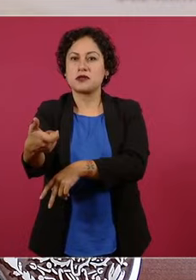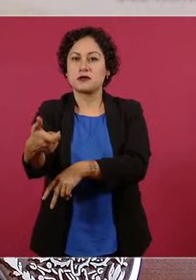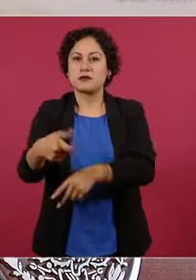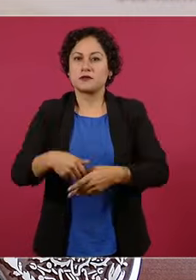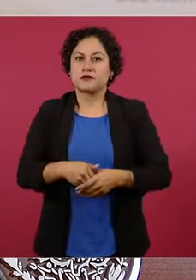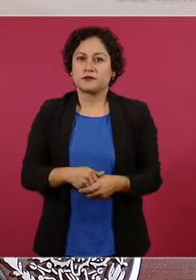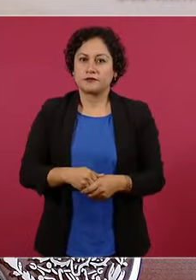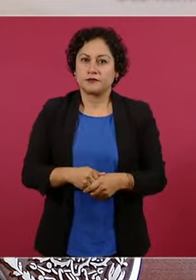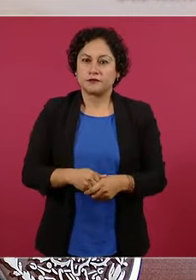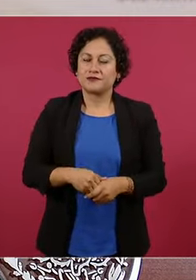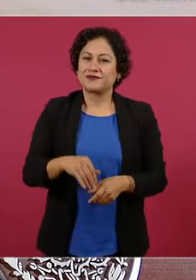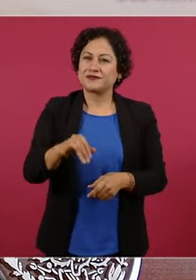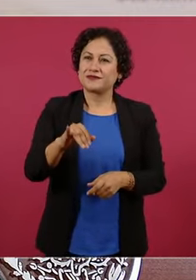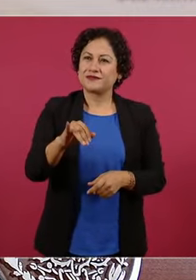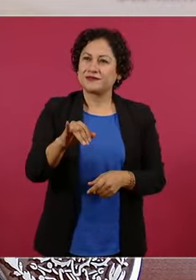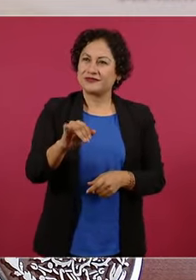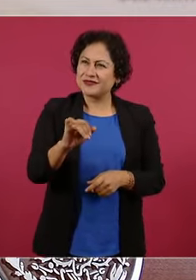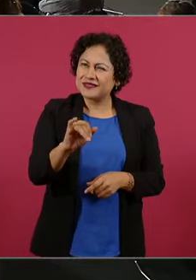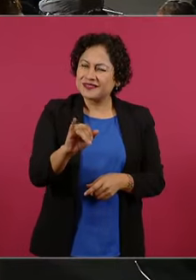Sí, no.